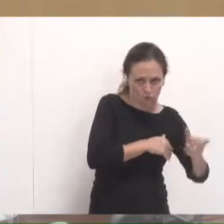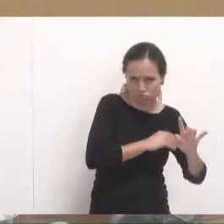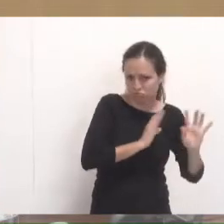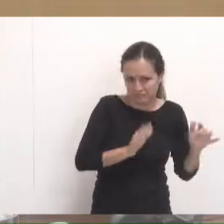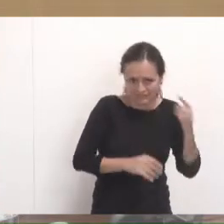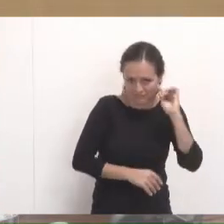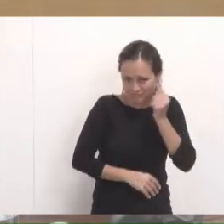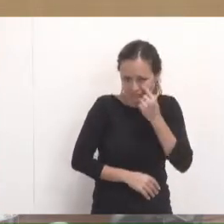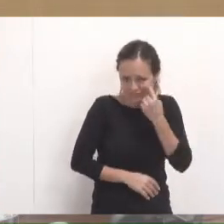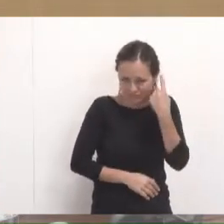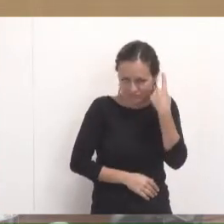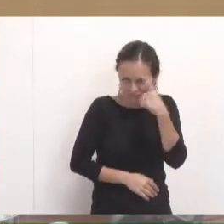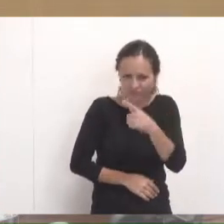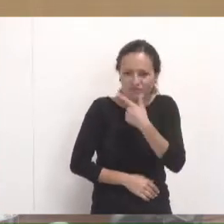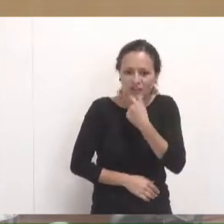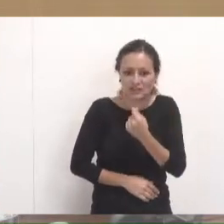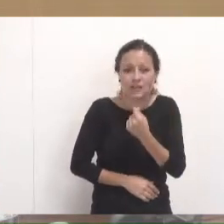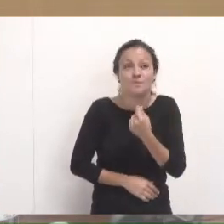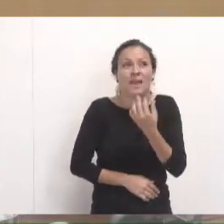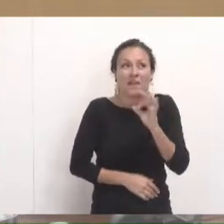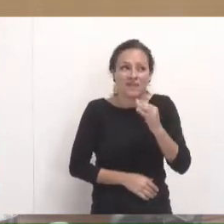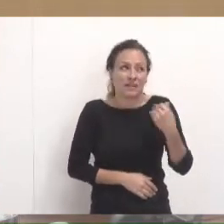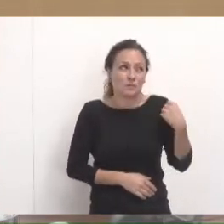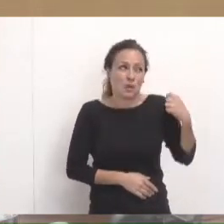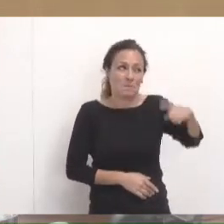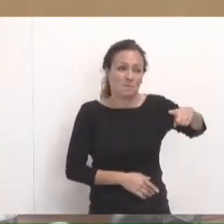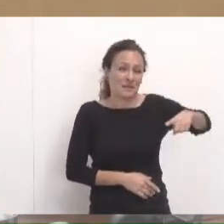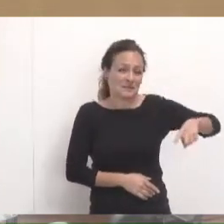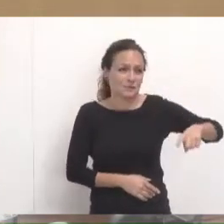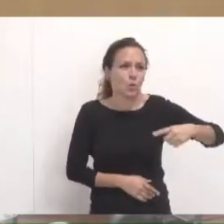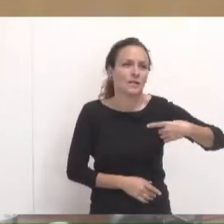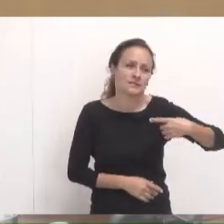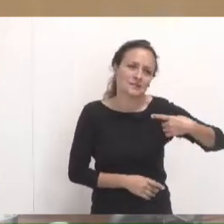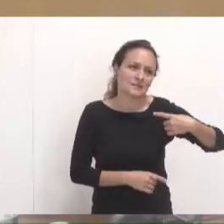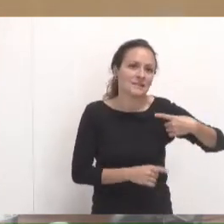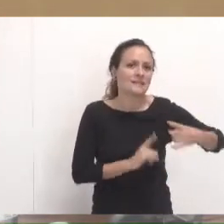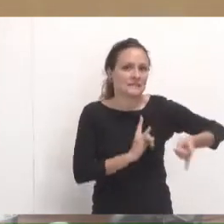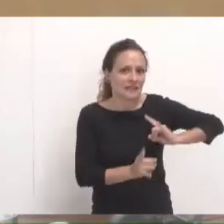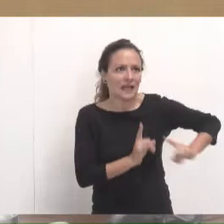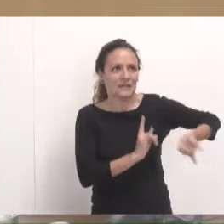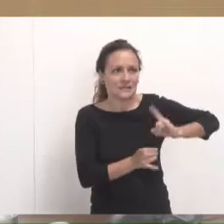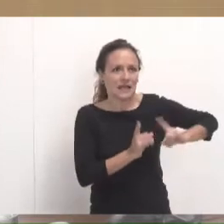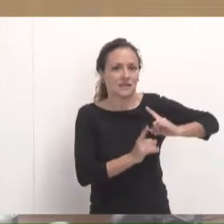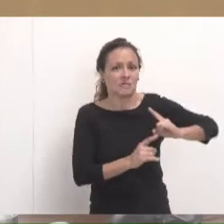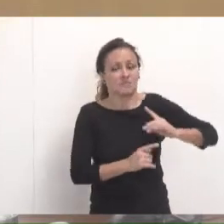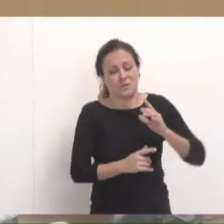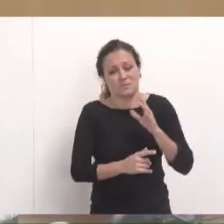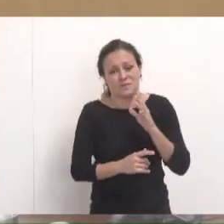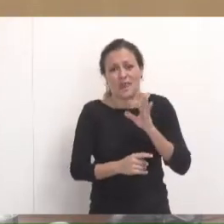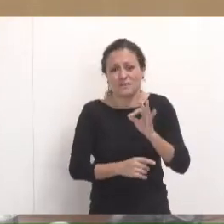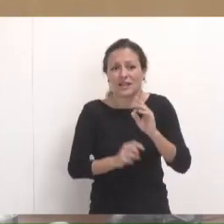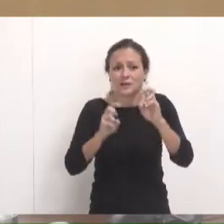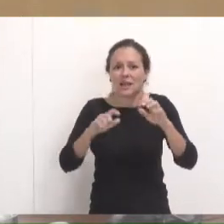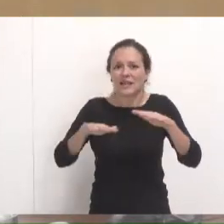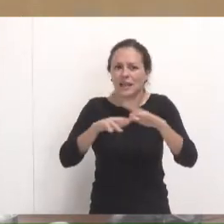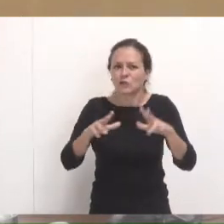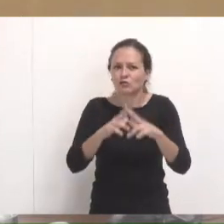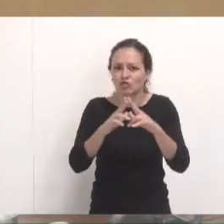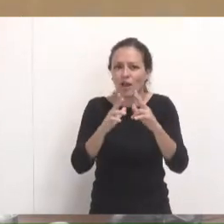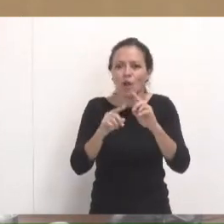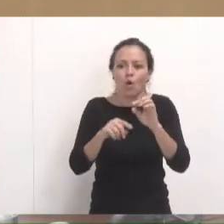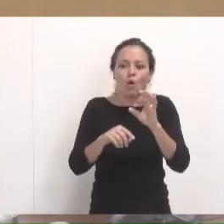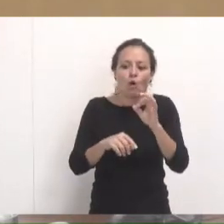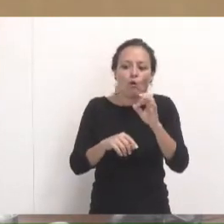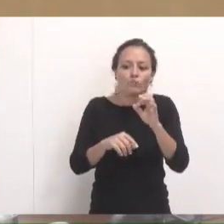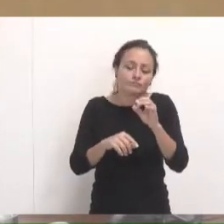meses hemos recibido bastantes llamadas, ¿no?, de personas. La verdad es que el tema de las redes nos permite saber con fotos y vídeos que se